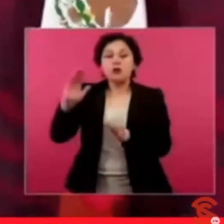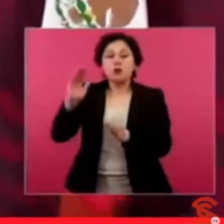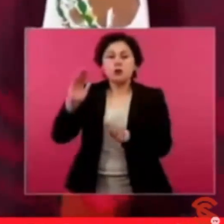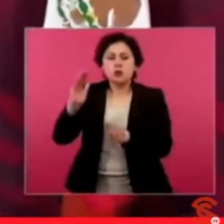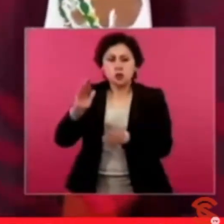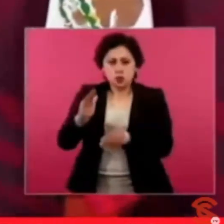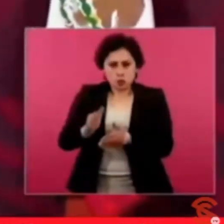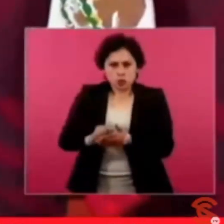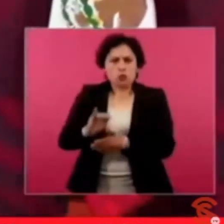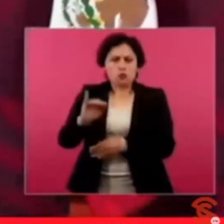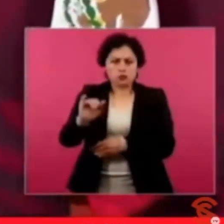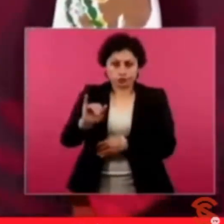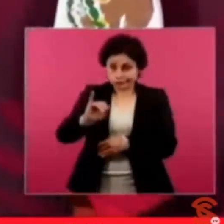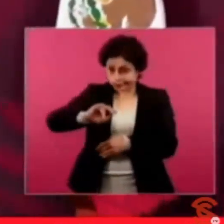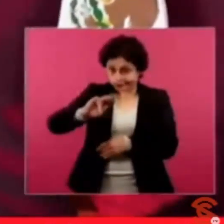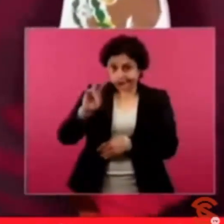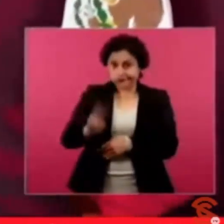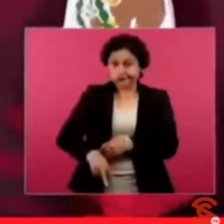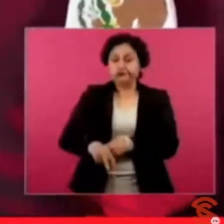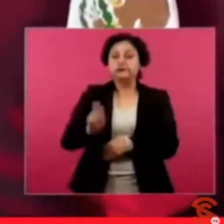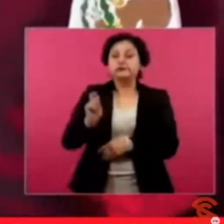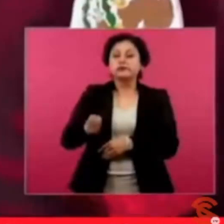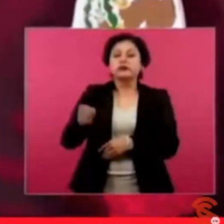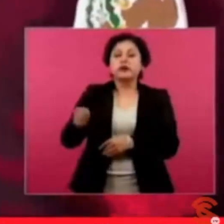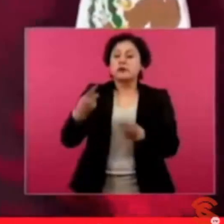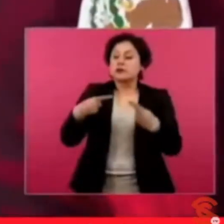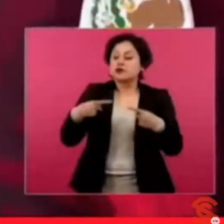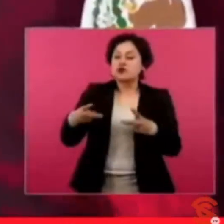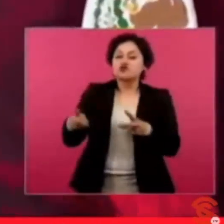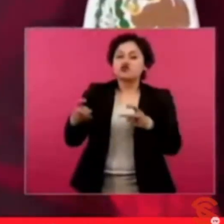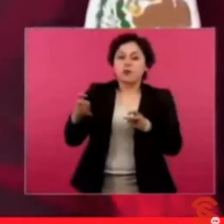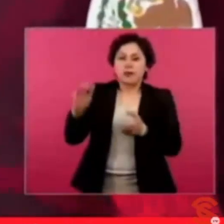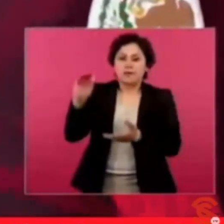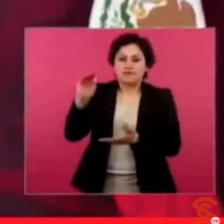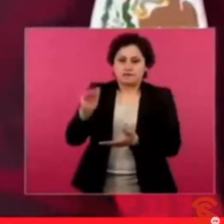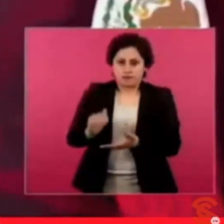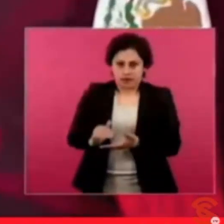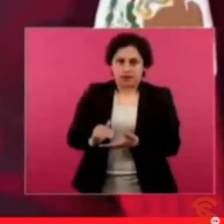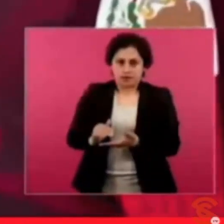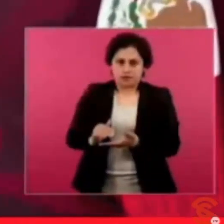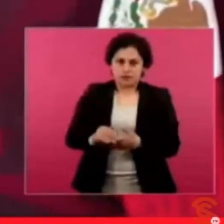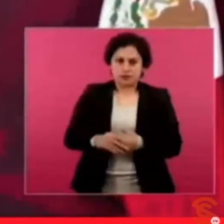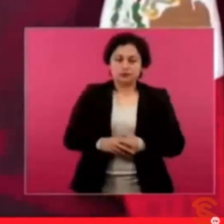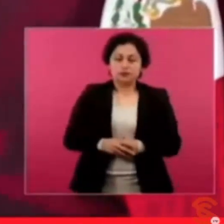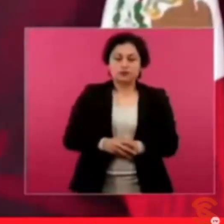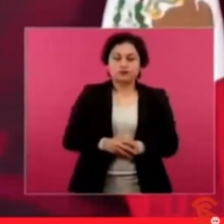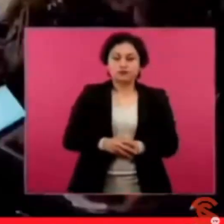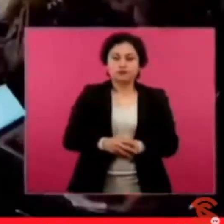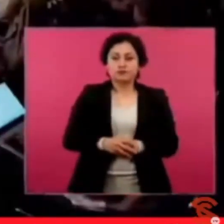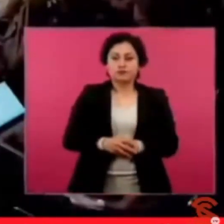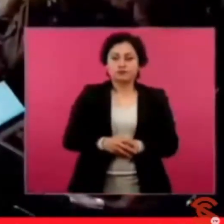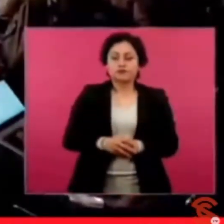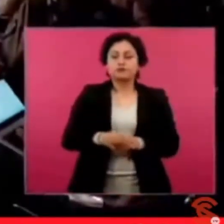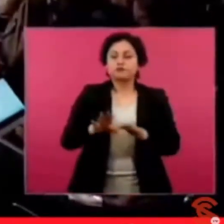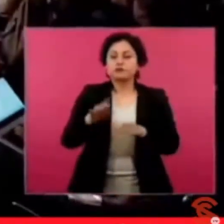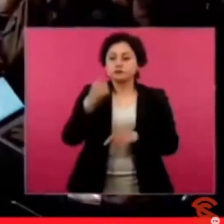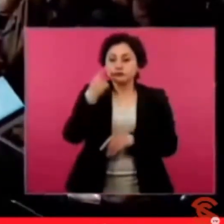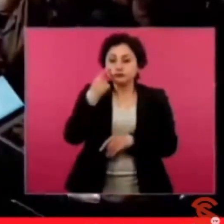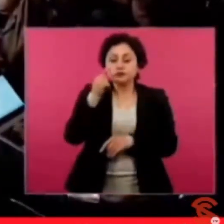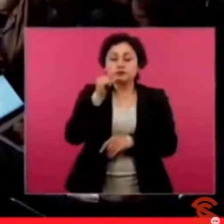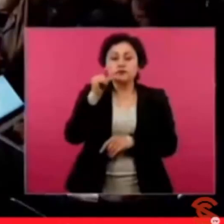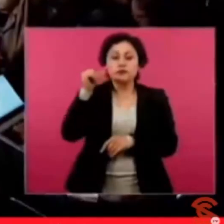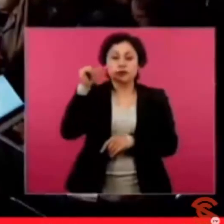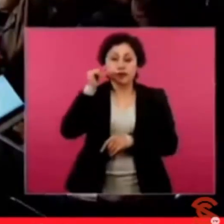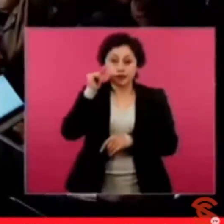considerable en lo que es el robo de gasolinas. Ayer